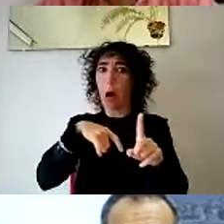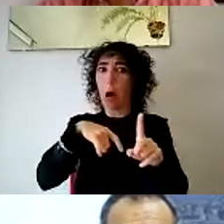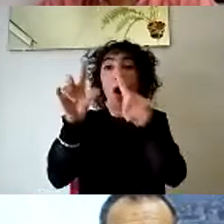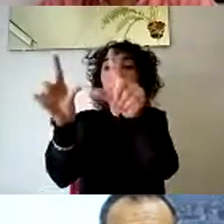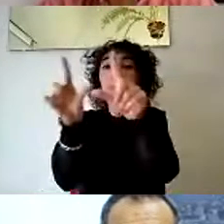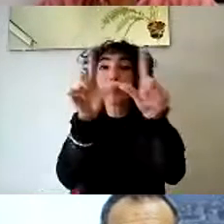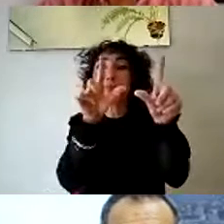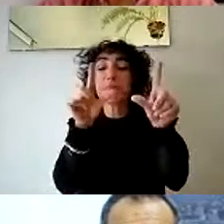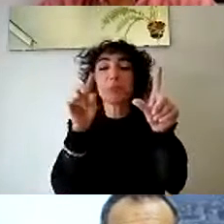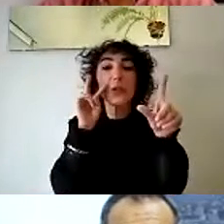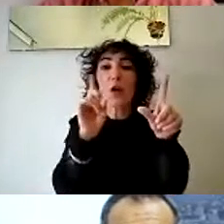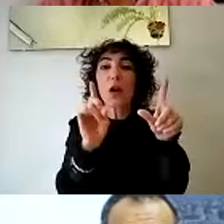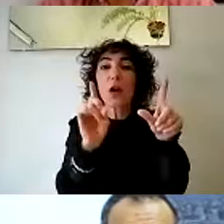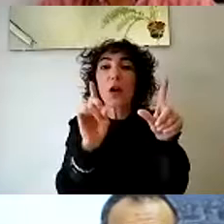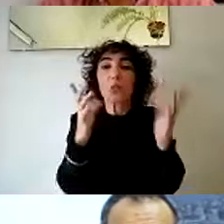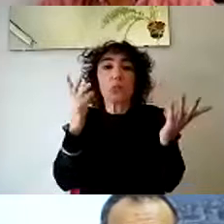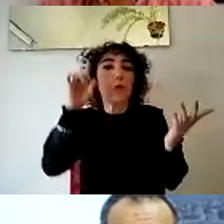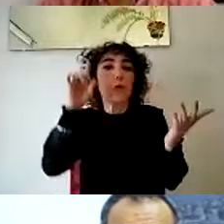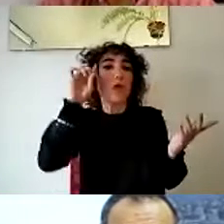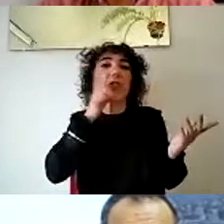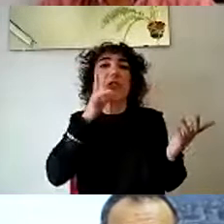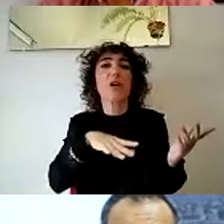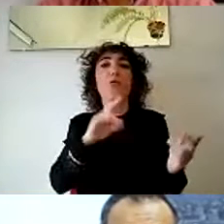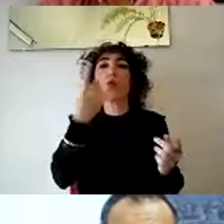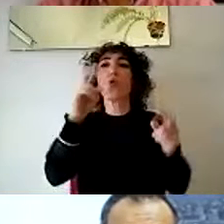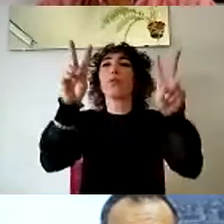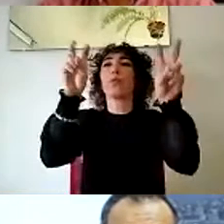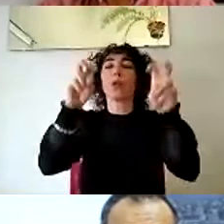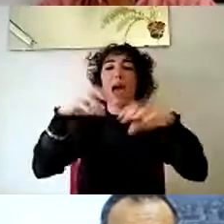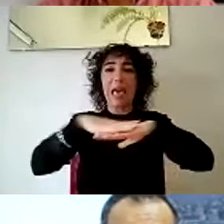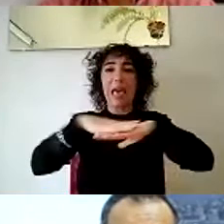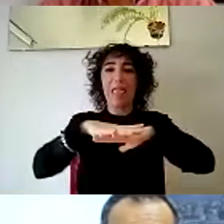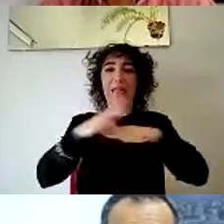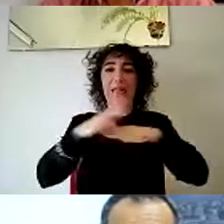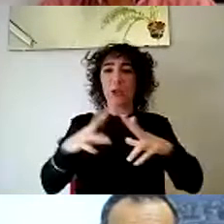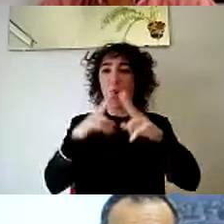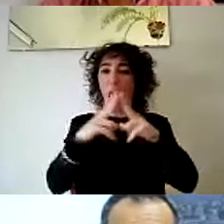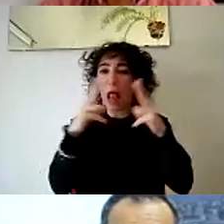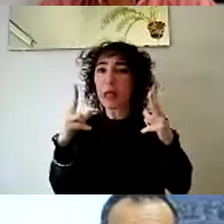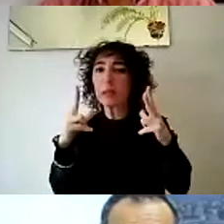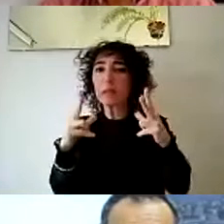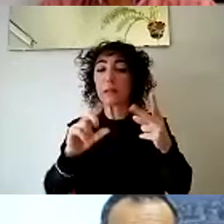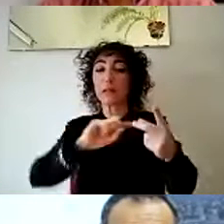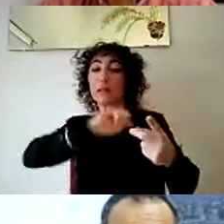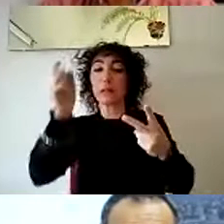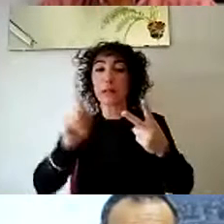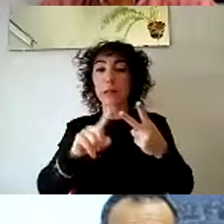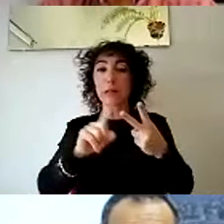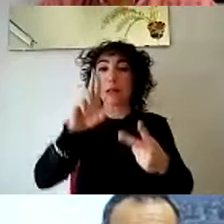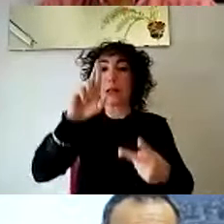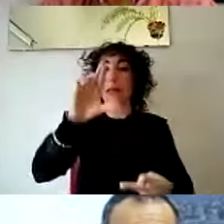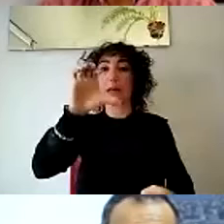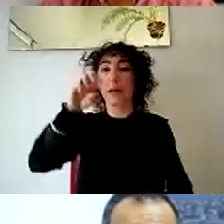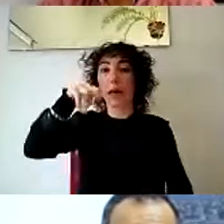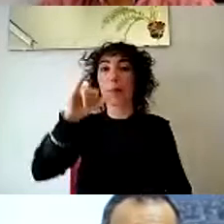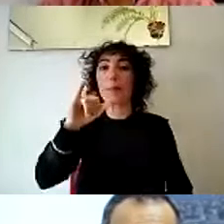no sé quién será. Uno que se titula aquí Redes Sociales, y hay otro que es Redmi 9. Saray, si la veo